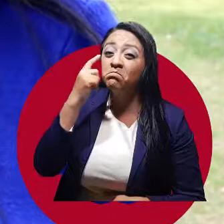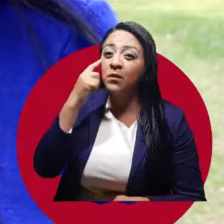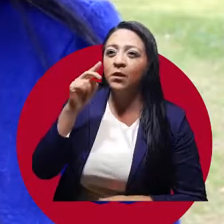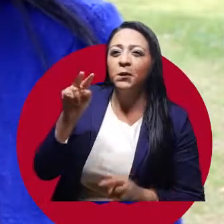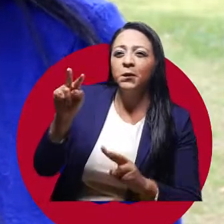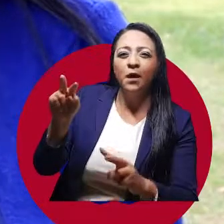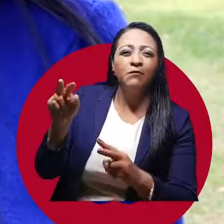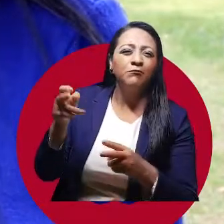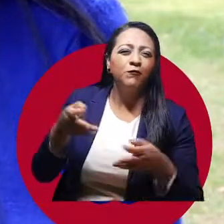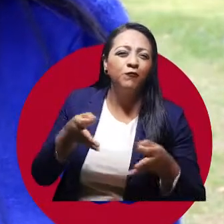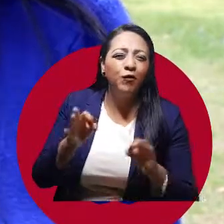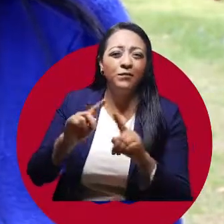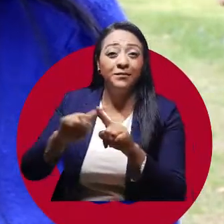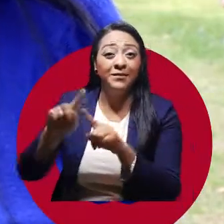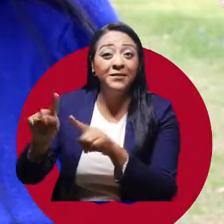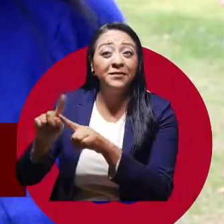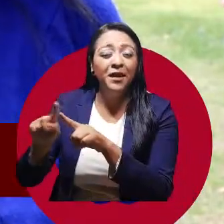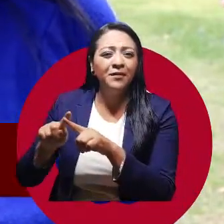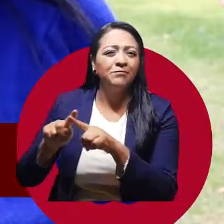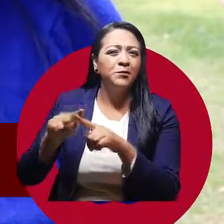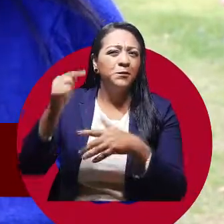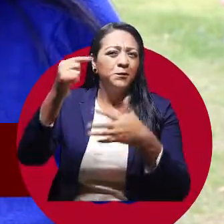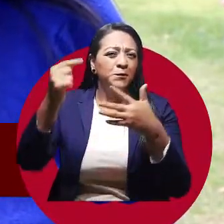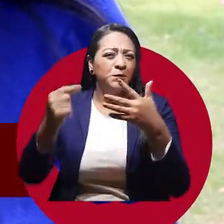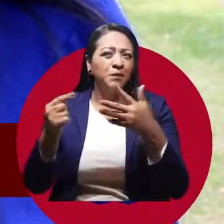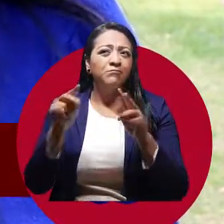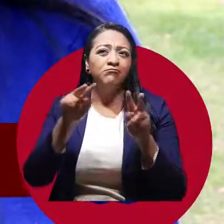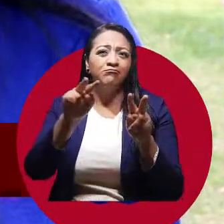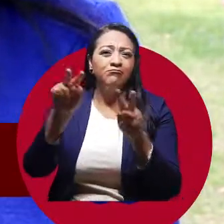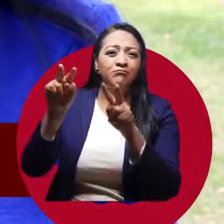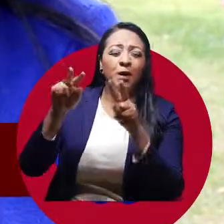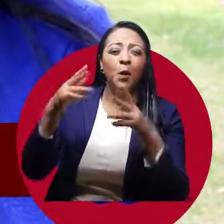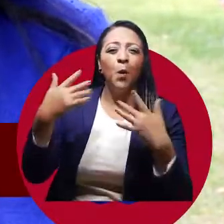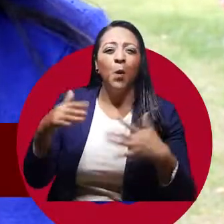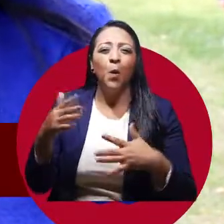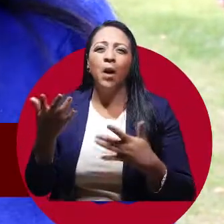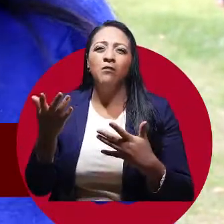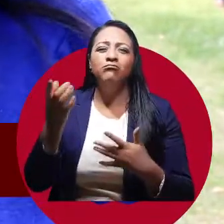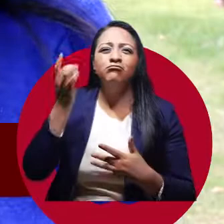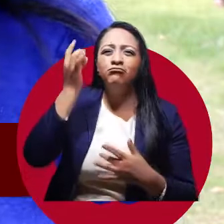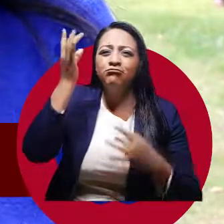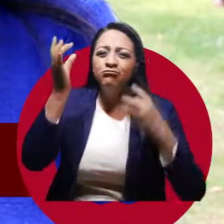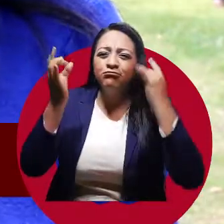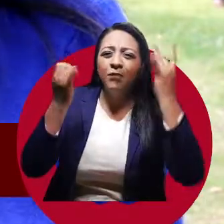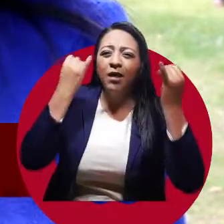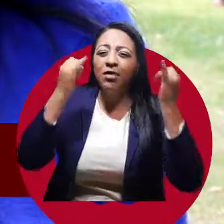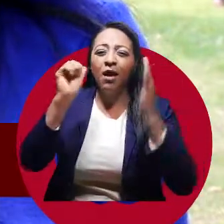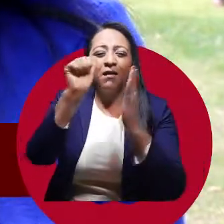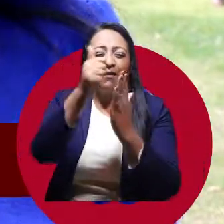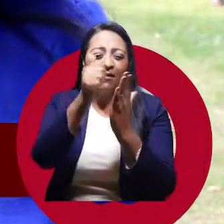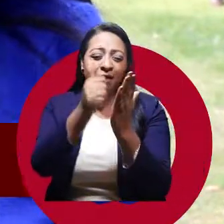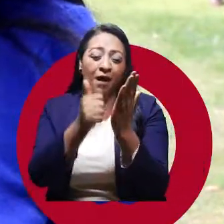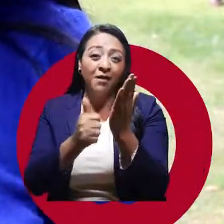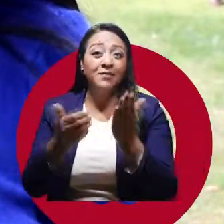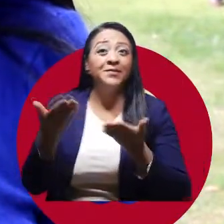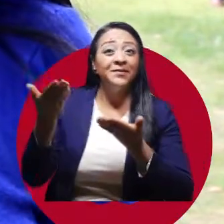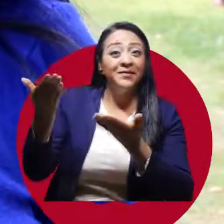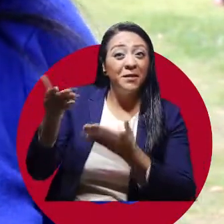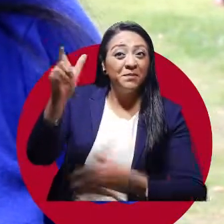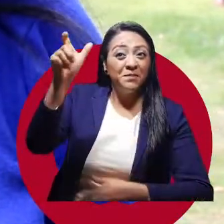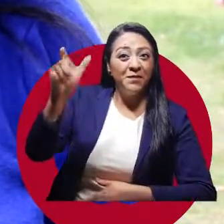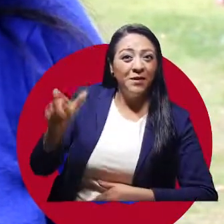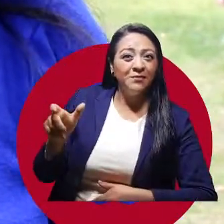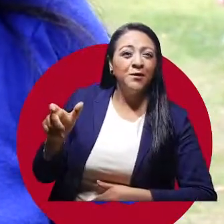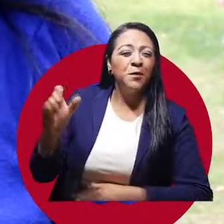de formas, de diferentes manifestaciones, podemos también interpretar el arte y en este caso